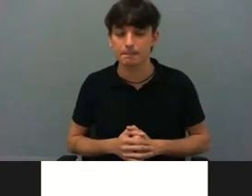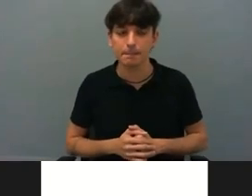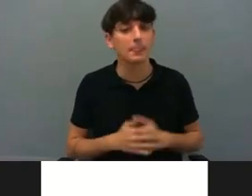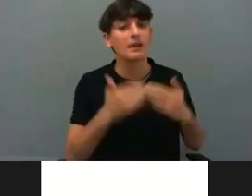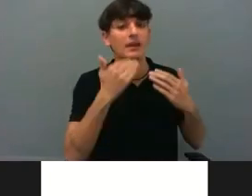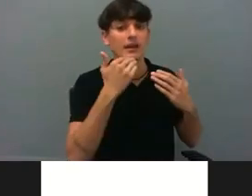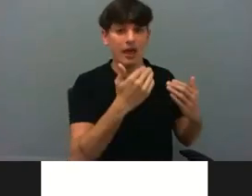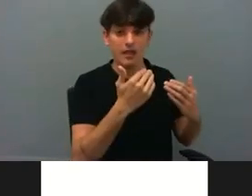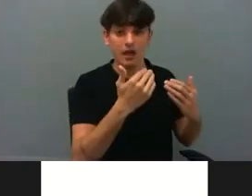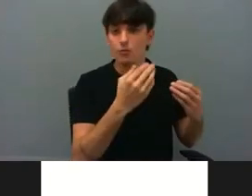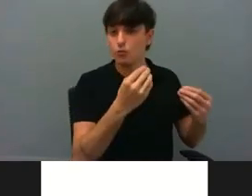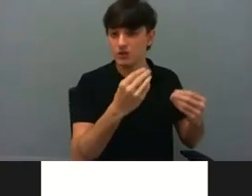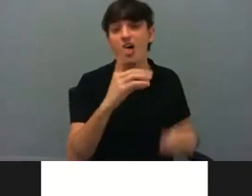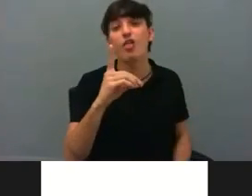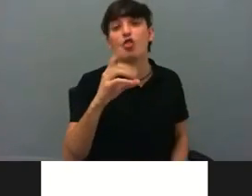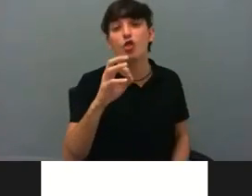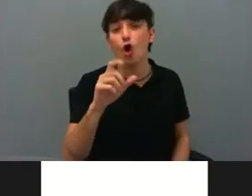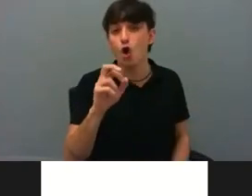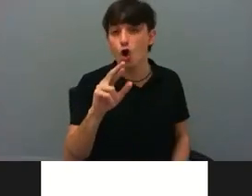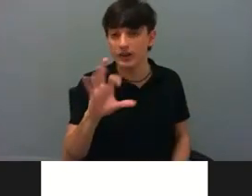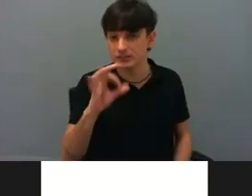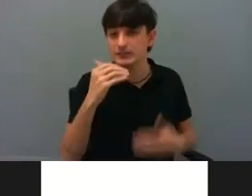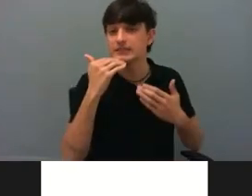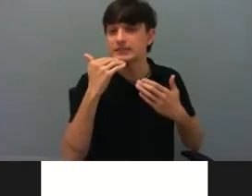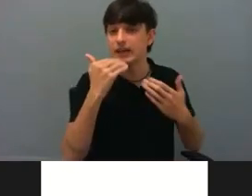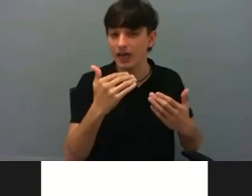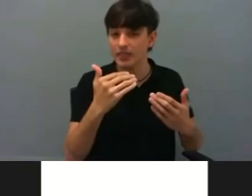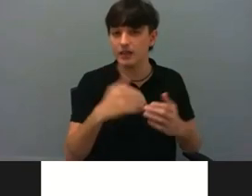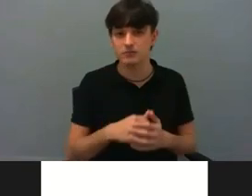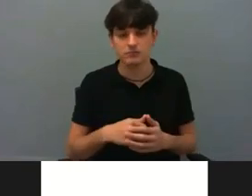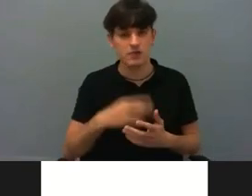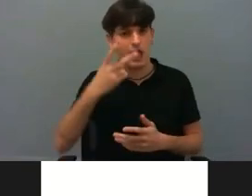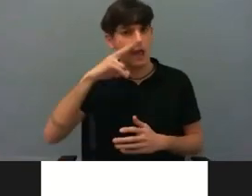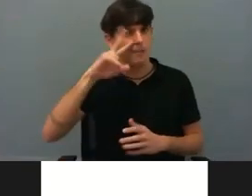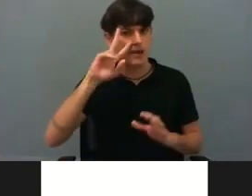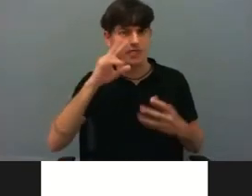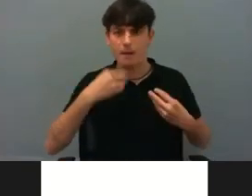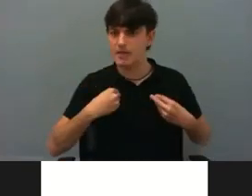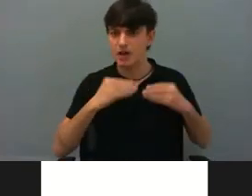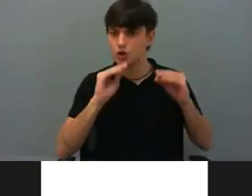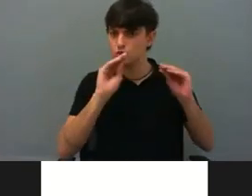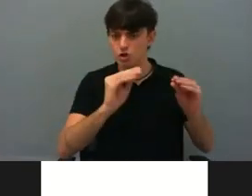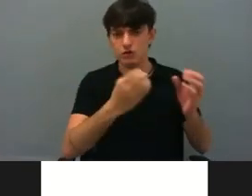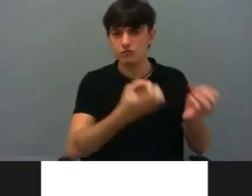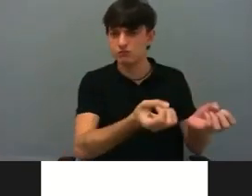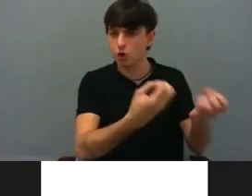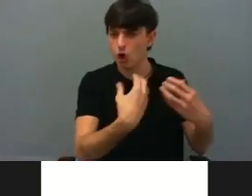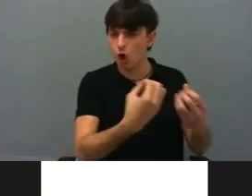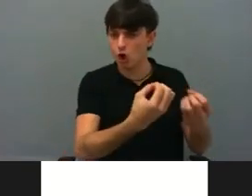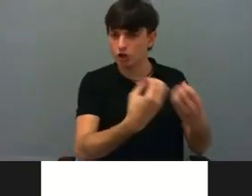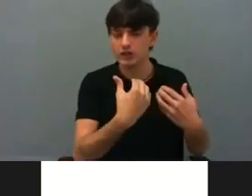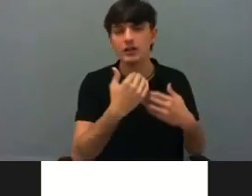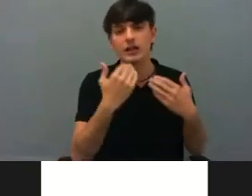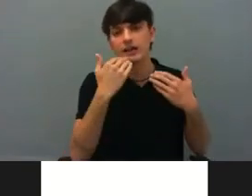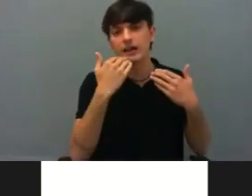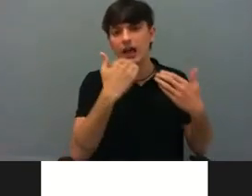Muchísimas gracias, Dolores, por dar traslado de tu experiencia vital, de esa combinación entre